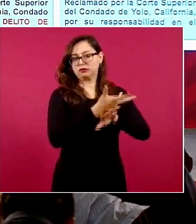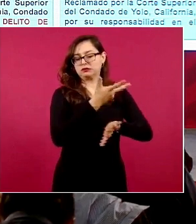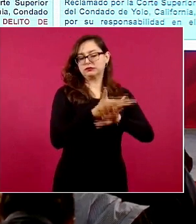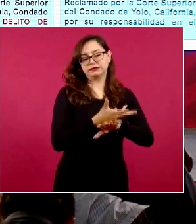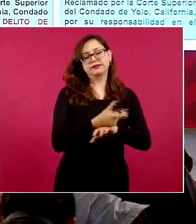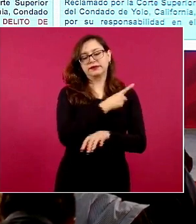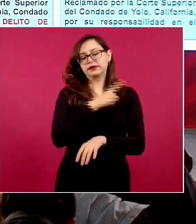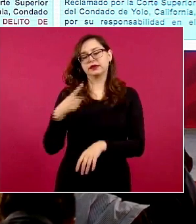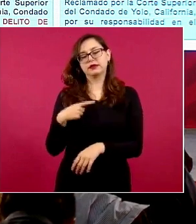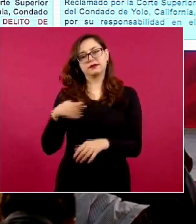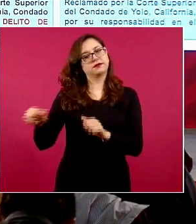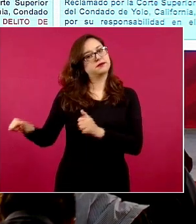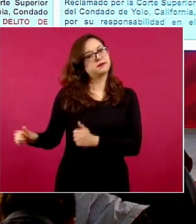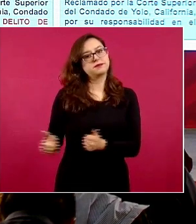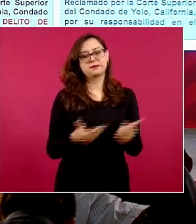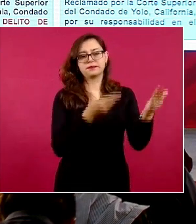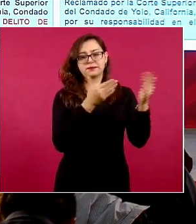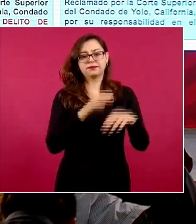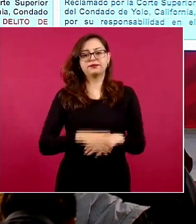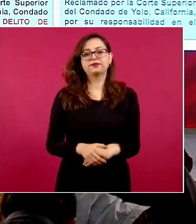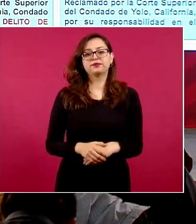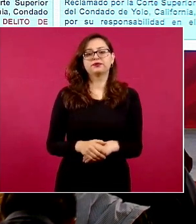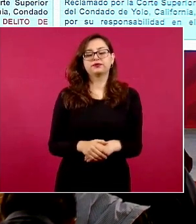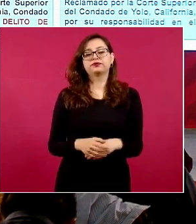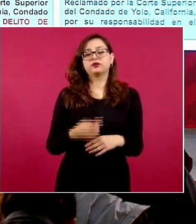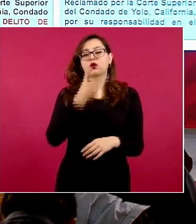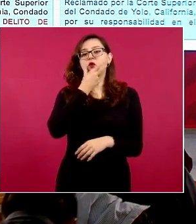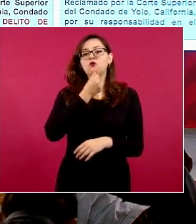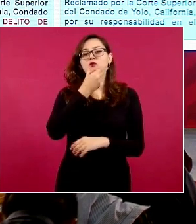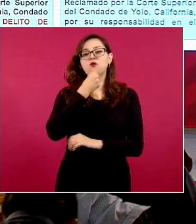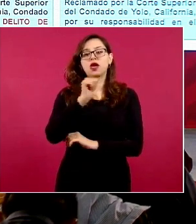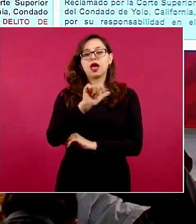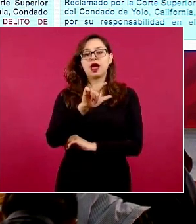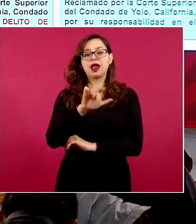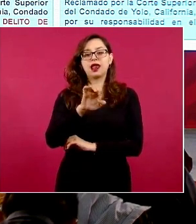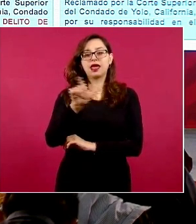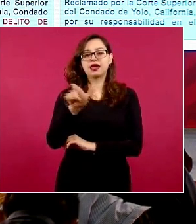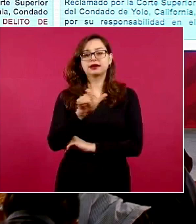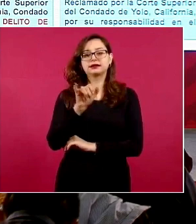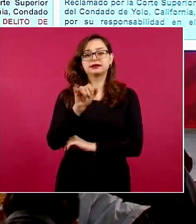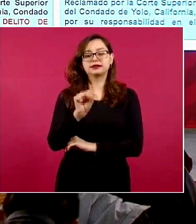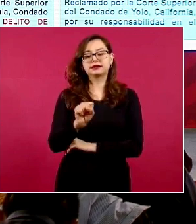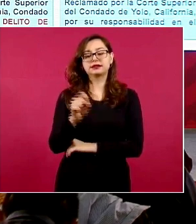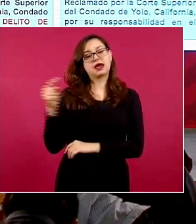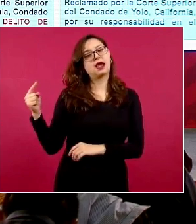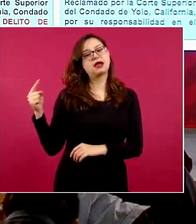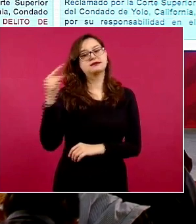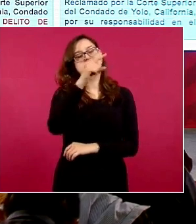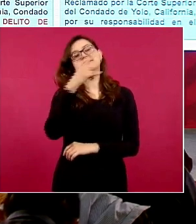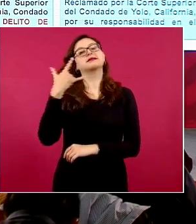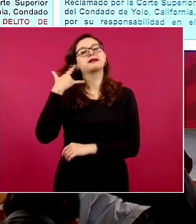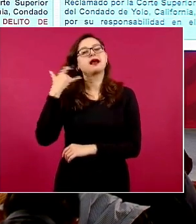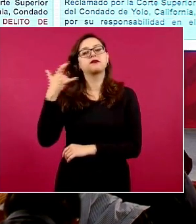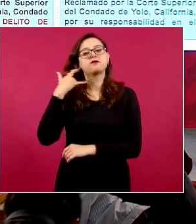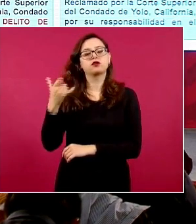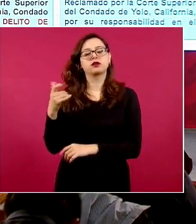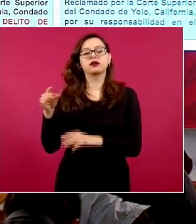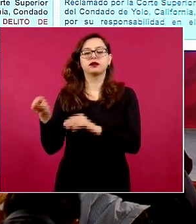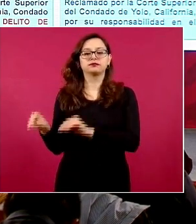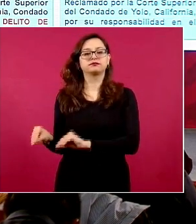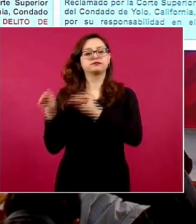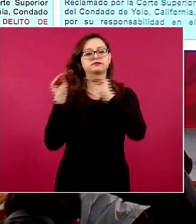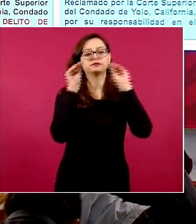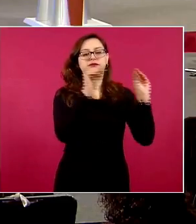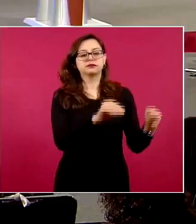Uno de ellos, Alexis F., fue requerido en la Corte de California por asociación delictuosa y